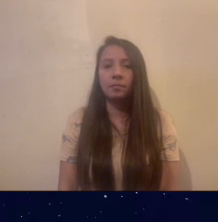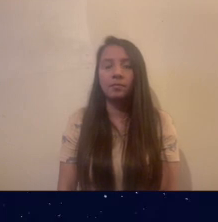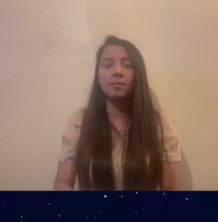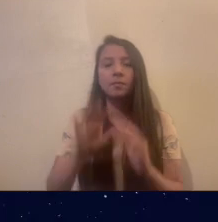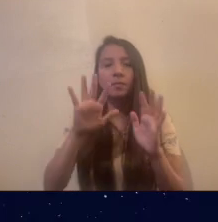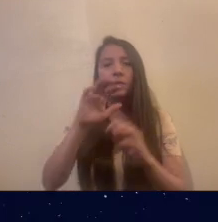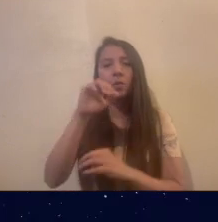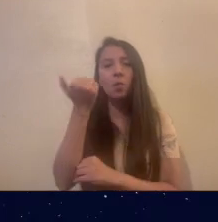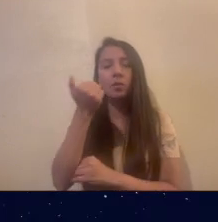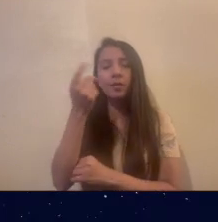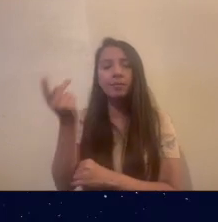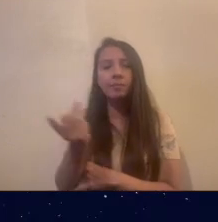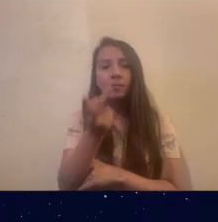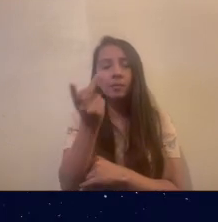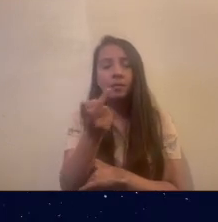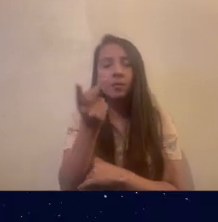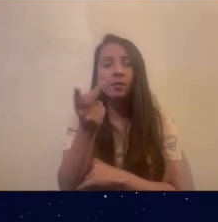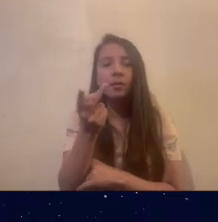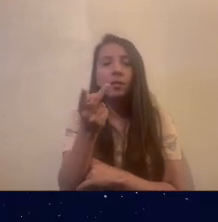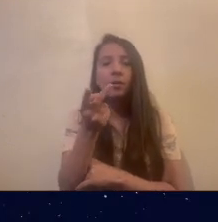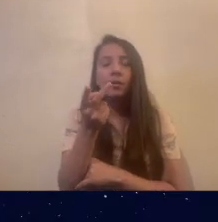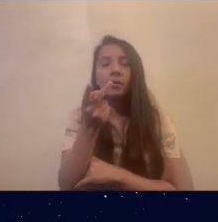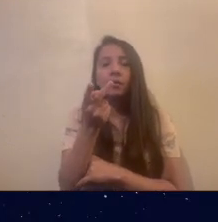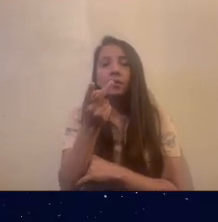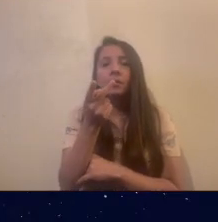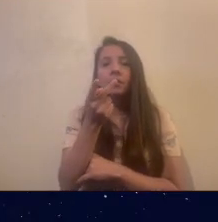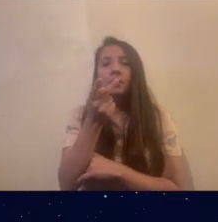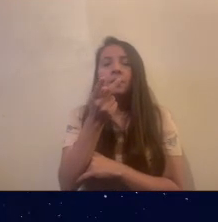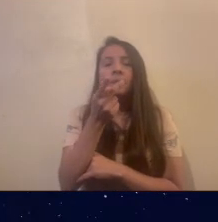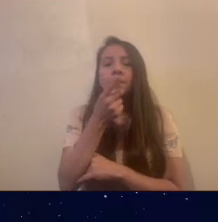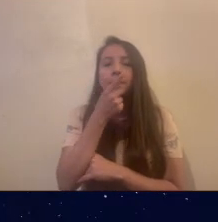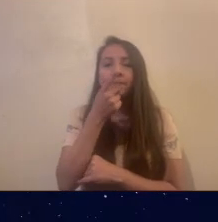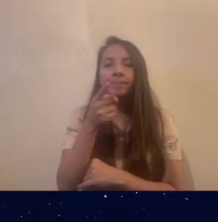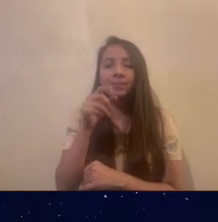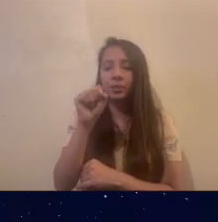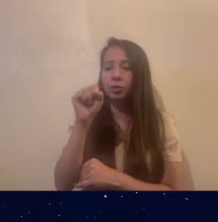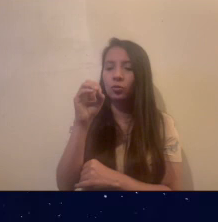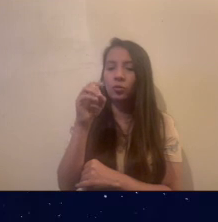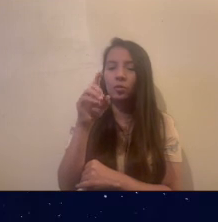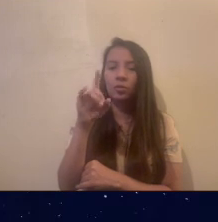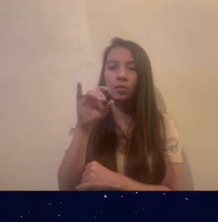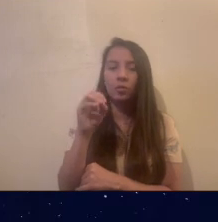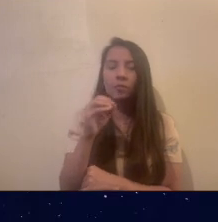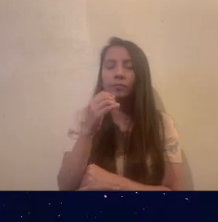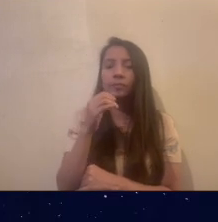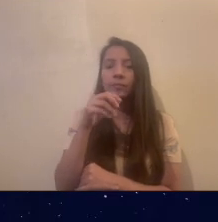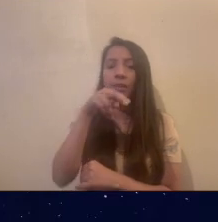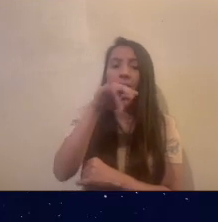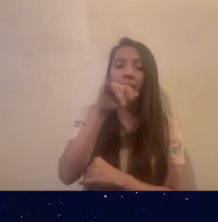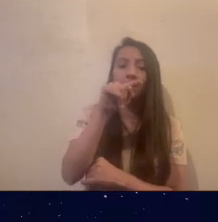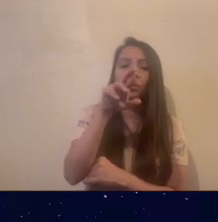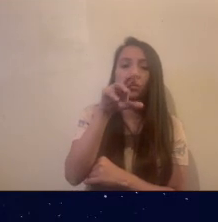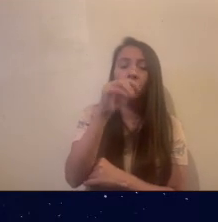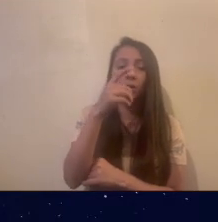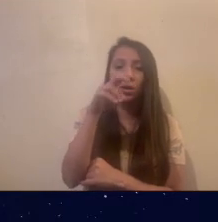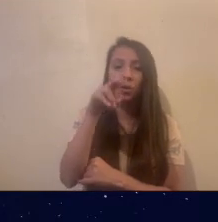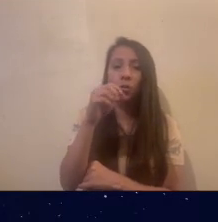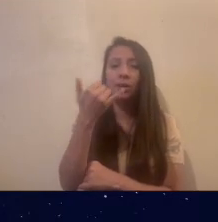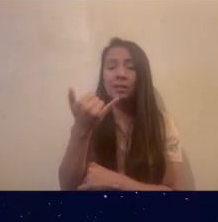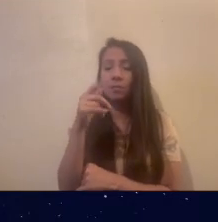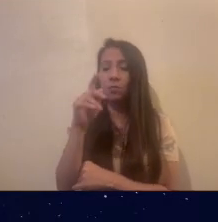Así que... Bueno, otra pregunta era que vieron la distribución de sodio, de nitrógeno y potasio,